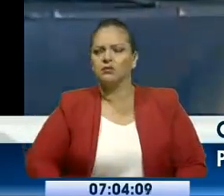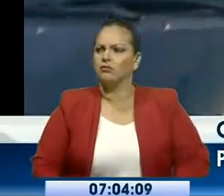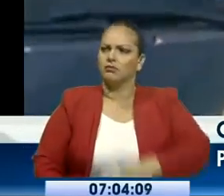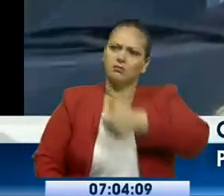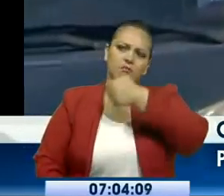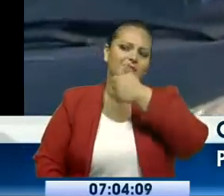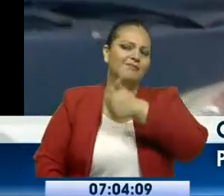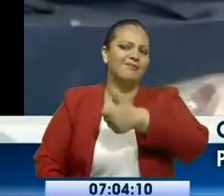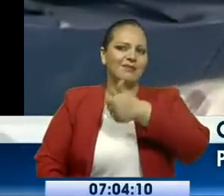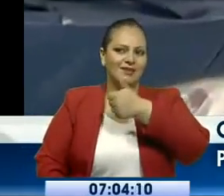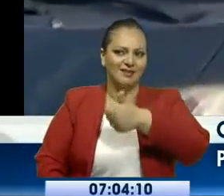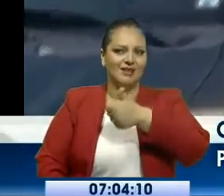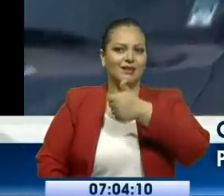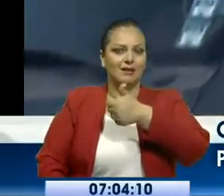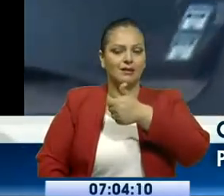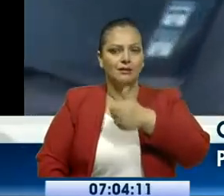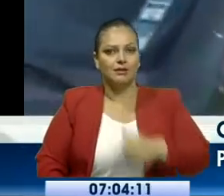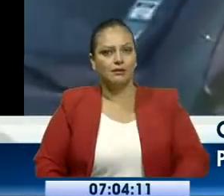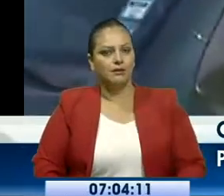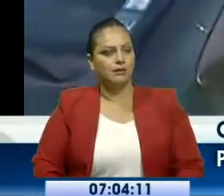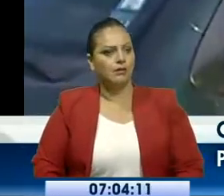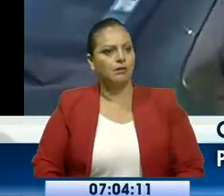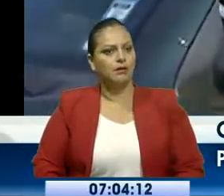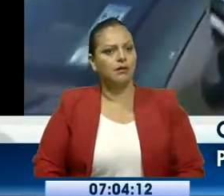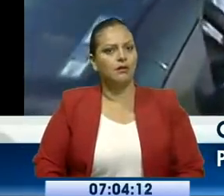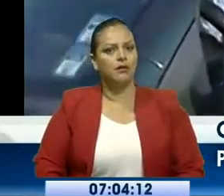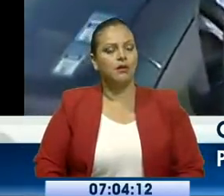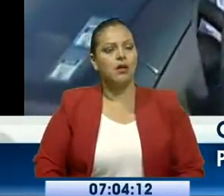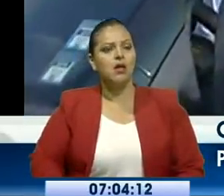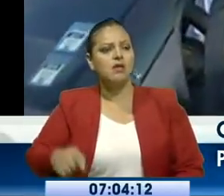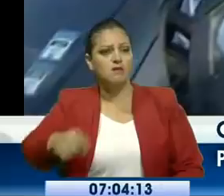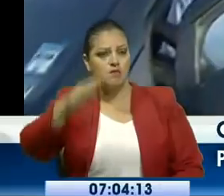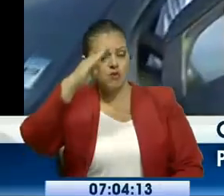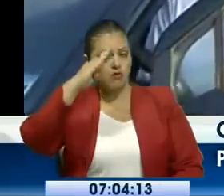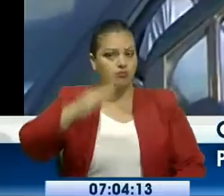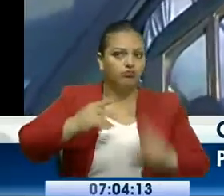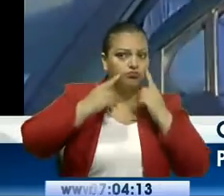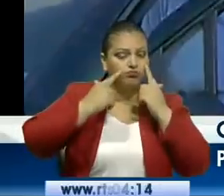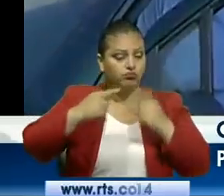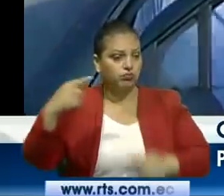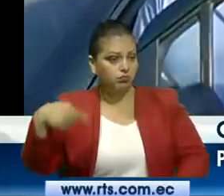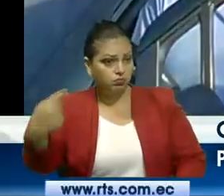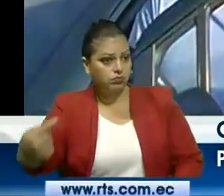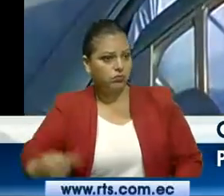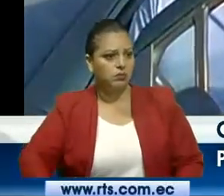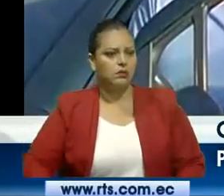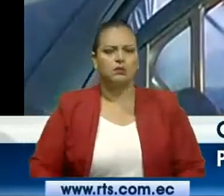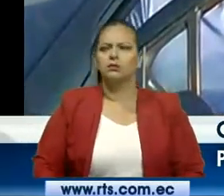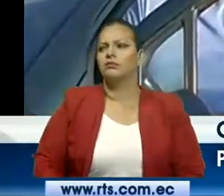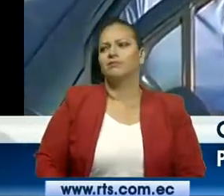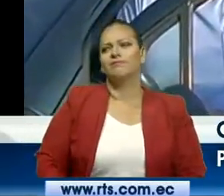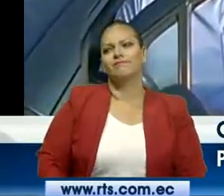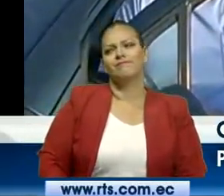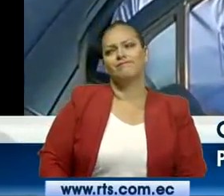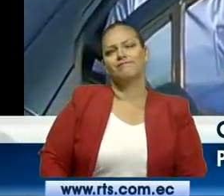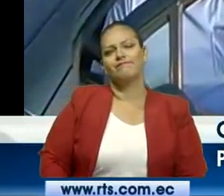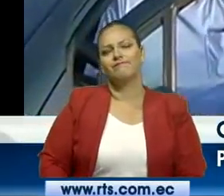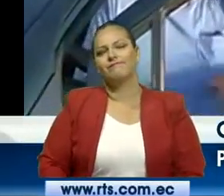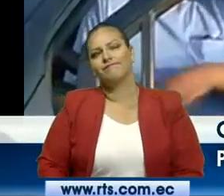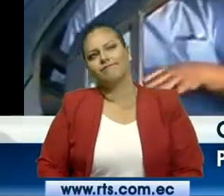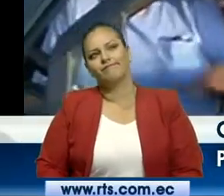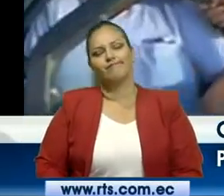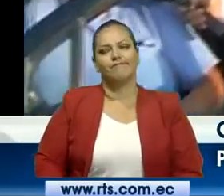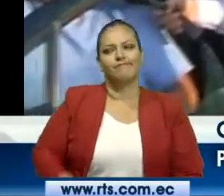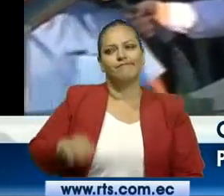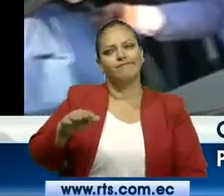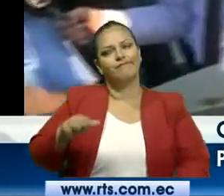días. Entonces, ¿no son todos los días por este sector? ¿O al menos usted no se encuentra con esto todos los días? Claro, yo no me encuentro todos los días, pero igual, veo